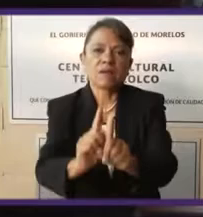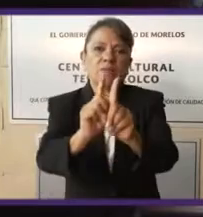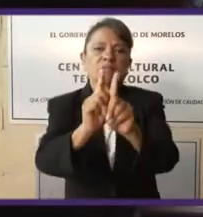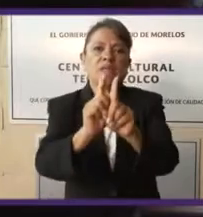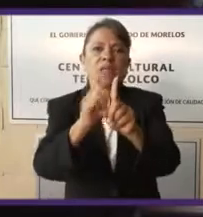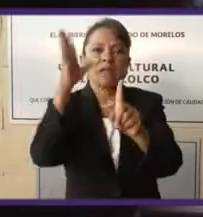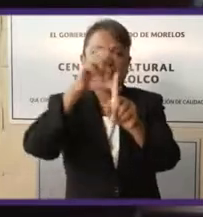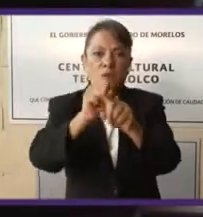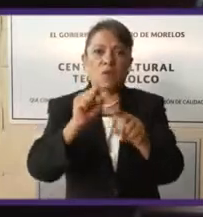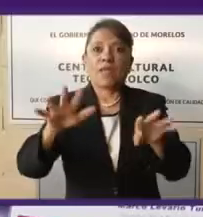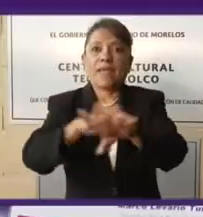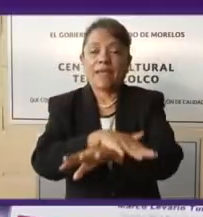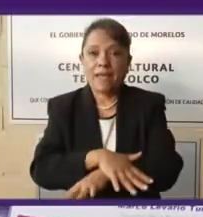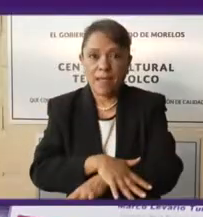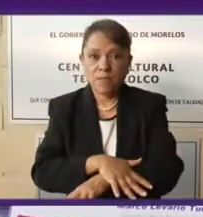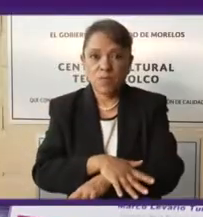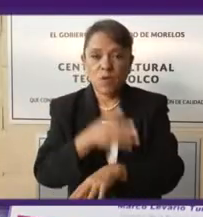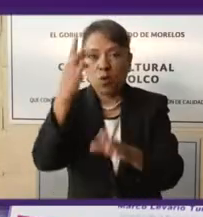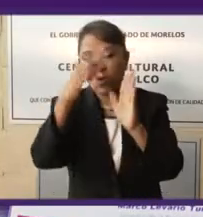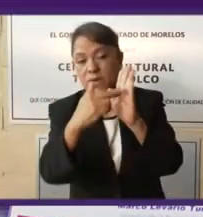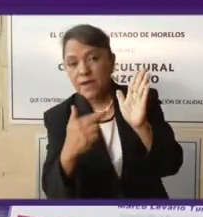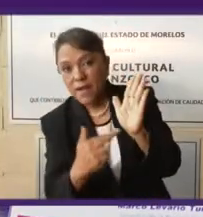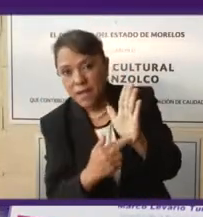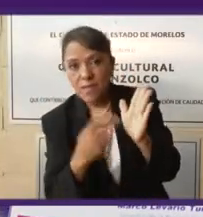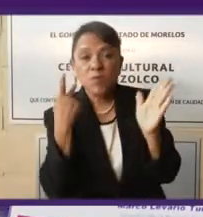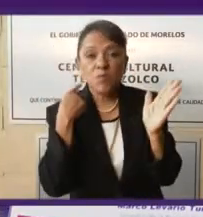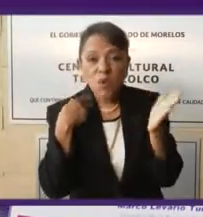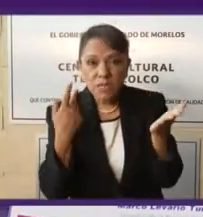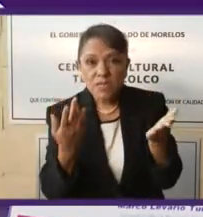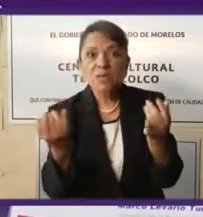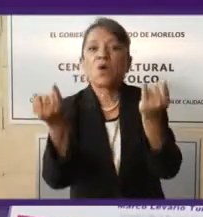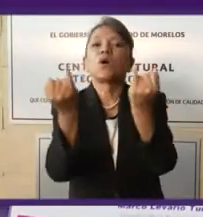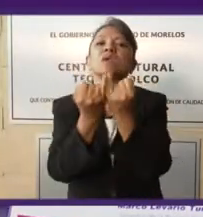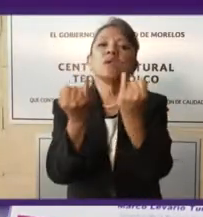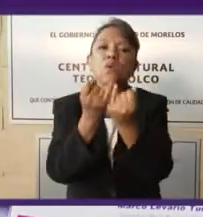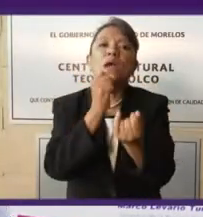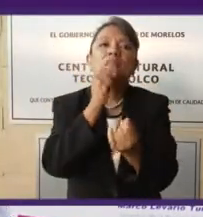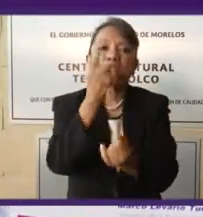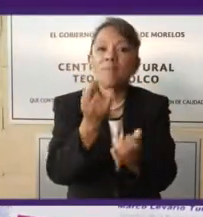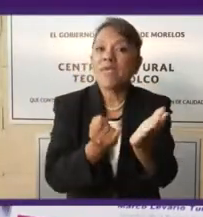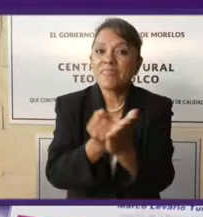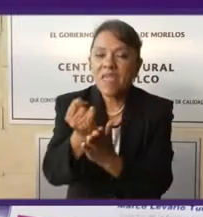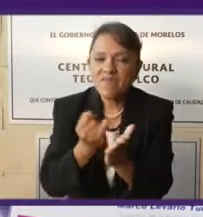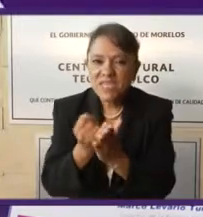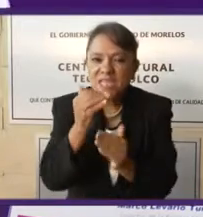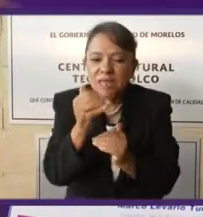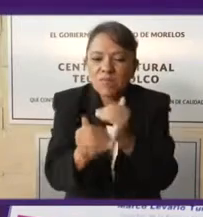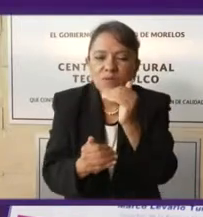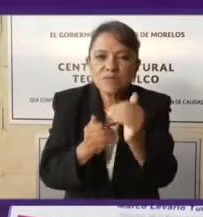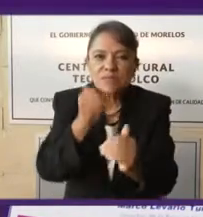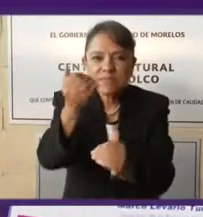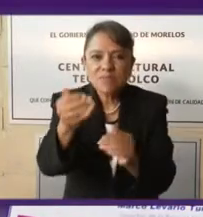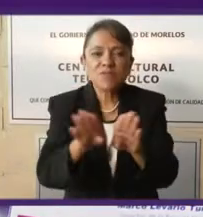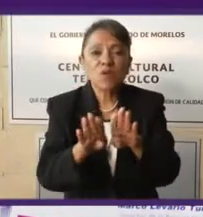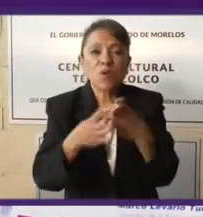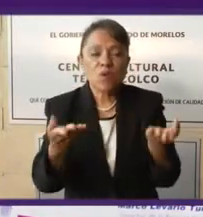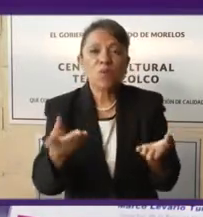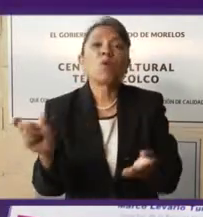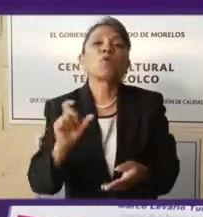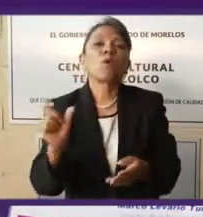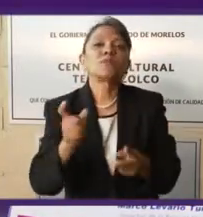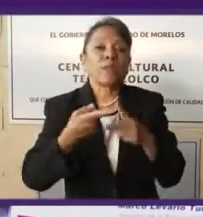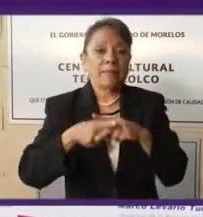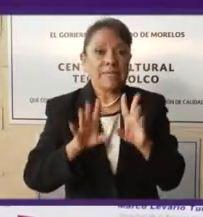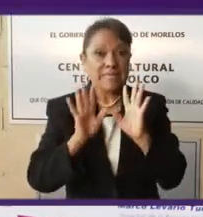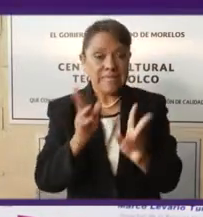cambio de régimen y al mismo tiempo también definir un procedimiento pronto, cuando empiecen las pláticas